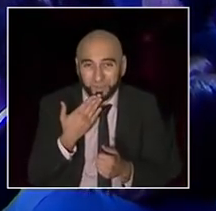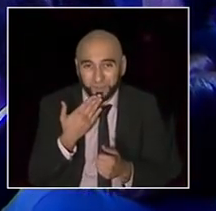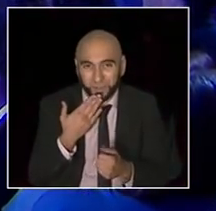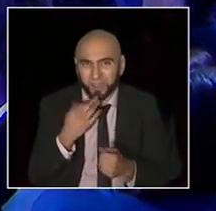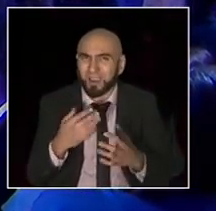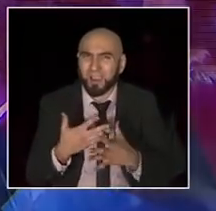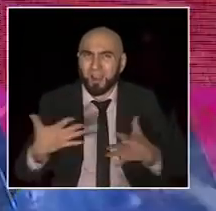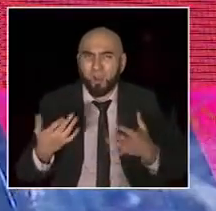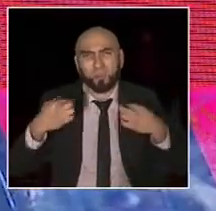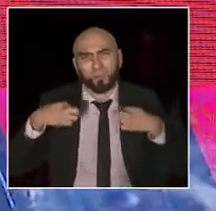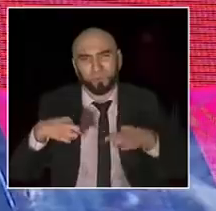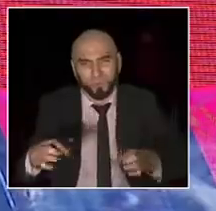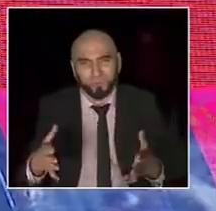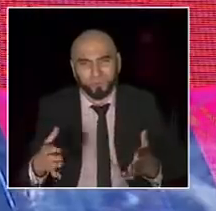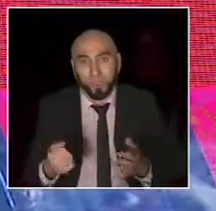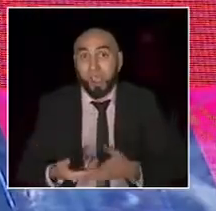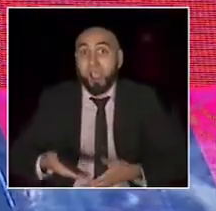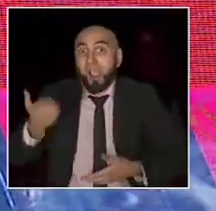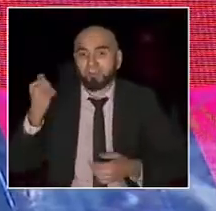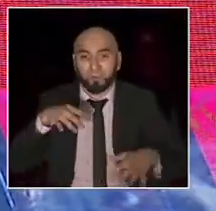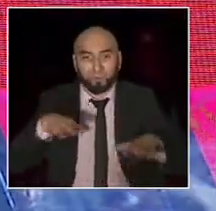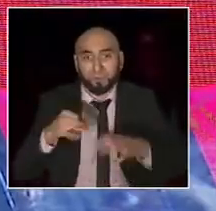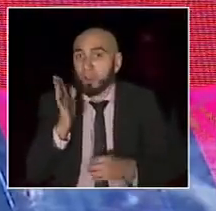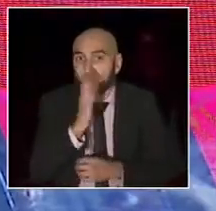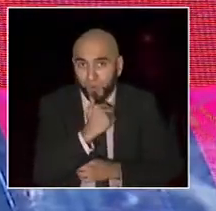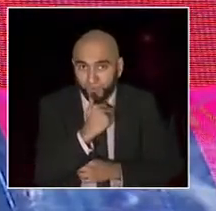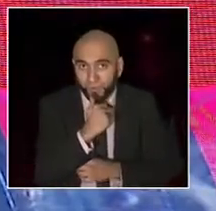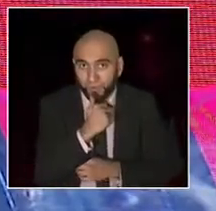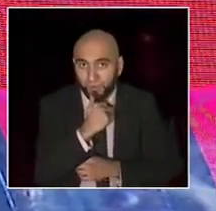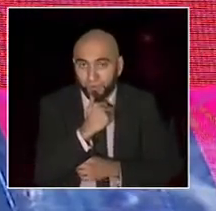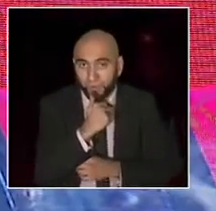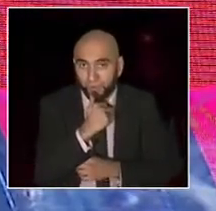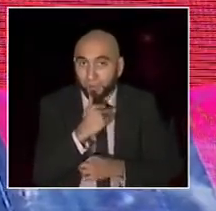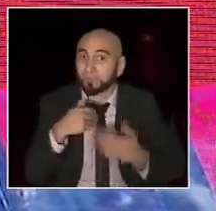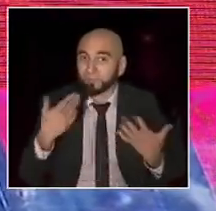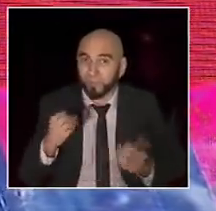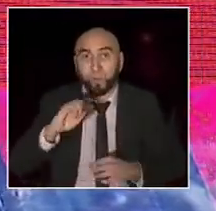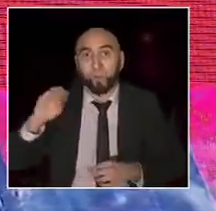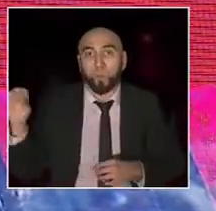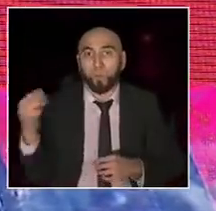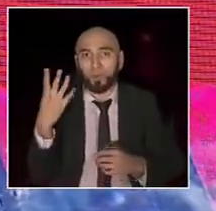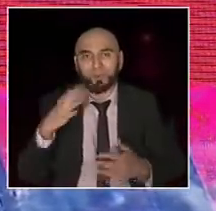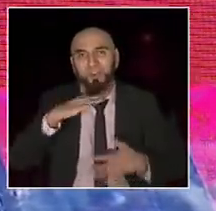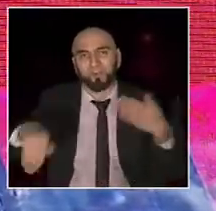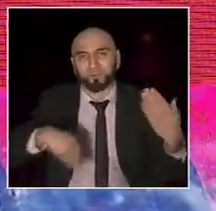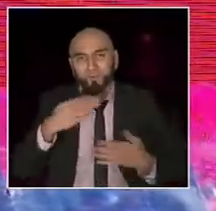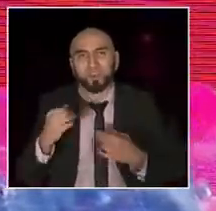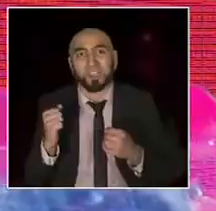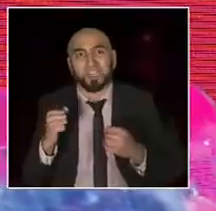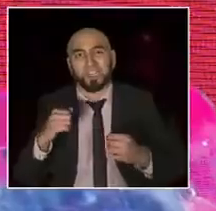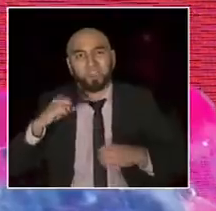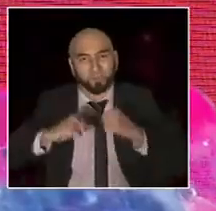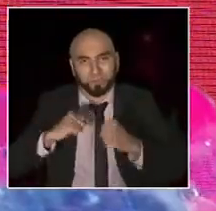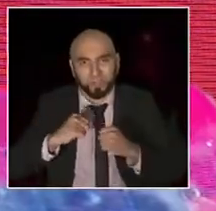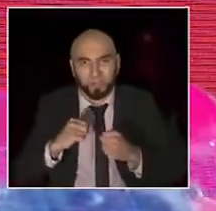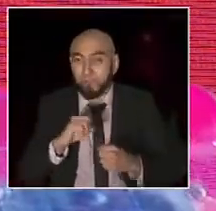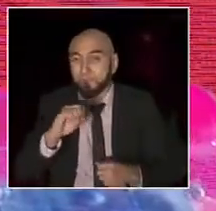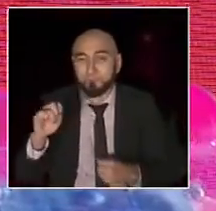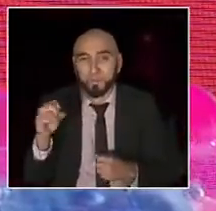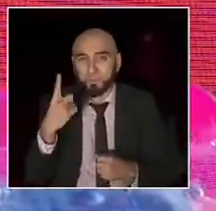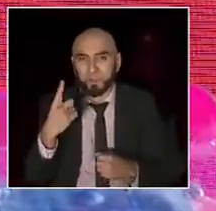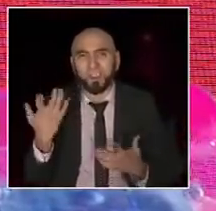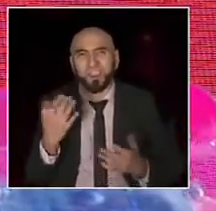oportunidades e instrumentos que antes no teníamos. Por de pronto, la cuarta revolución industrial, la primera fue la que